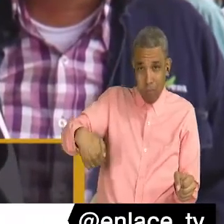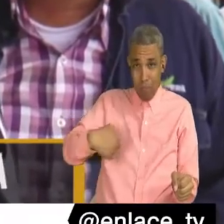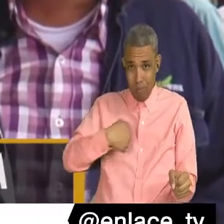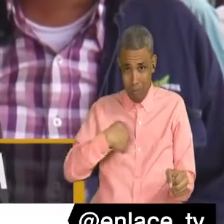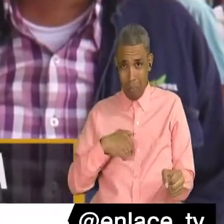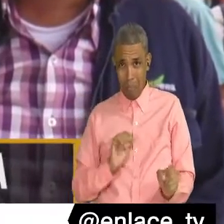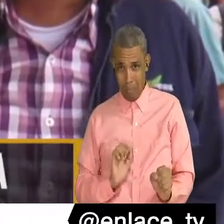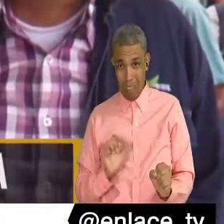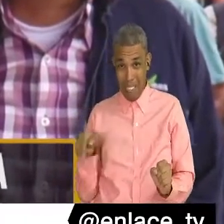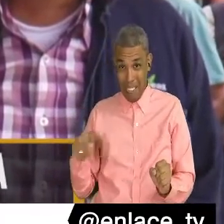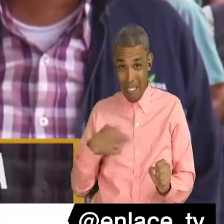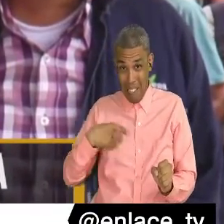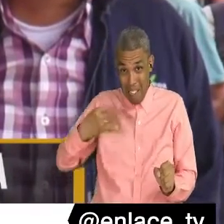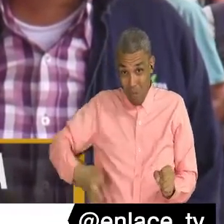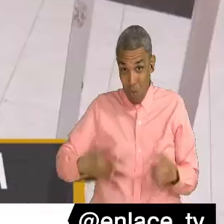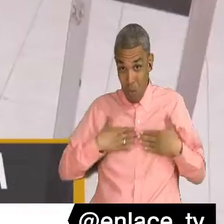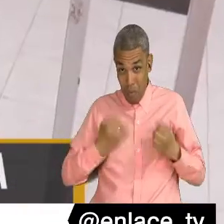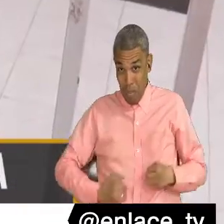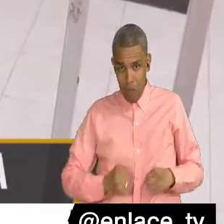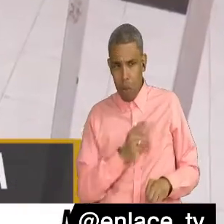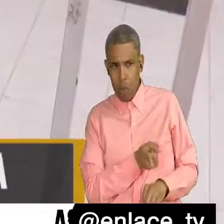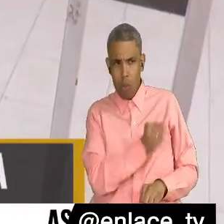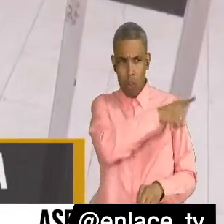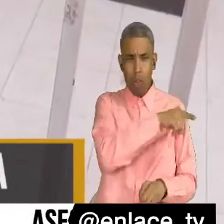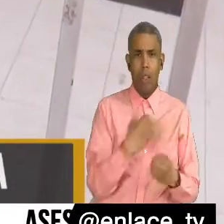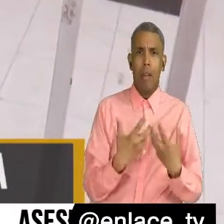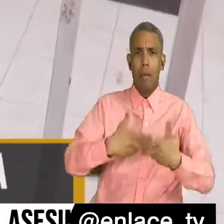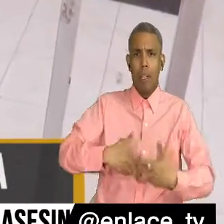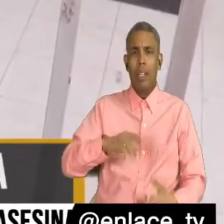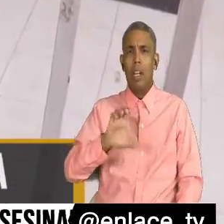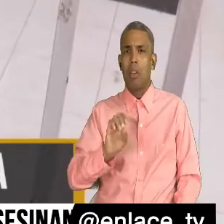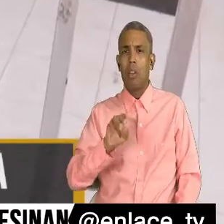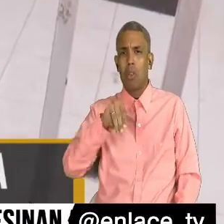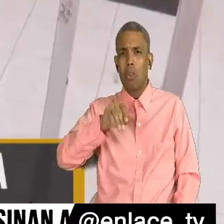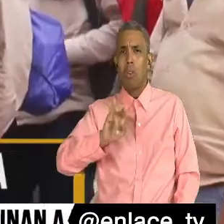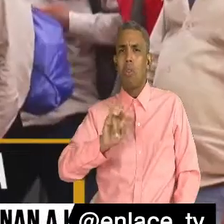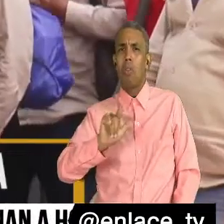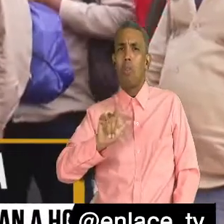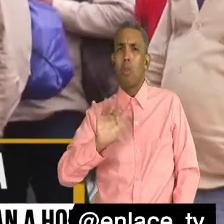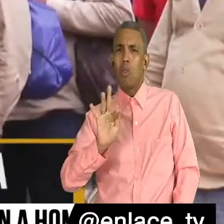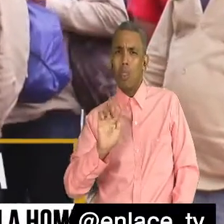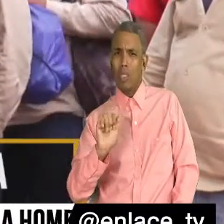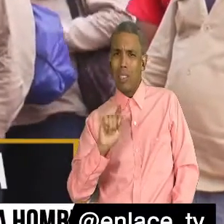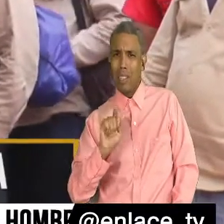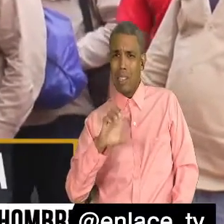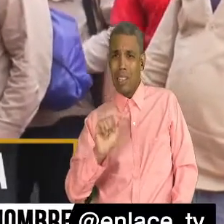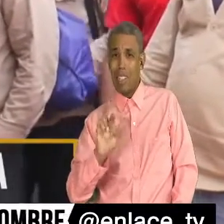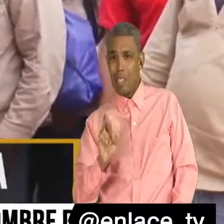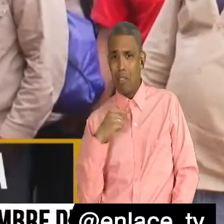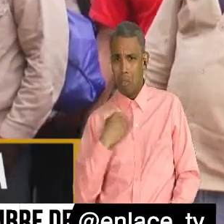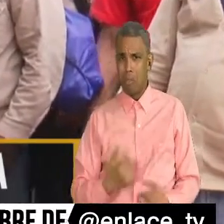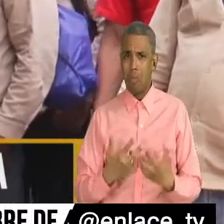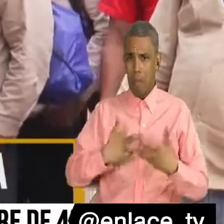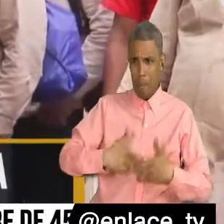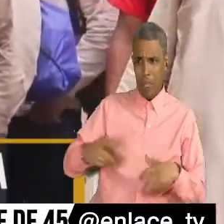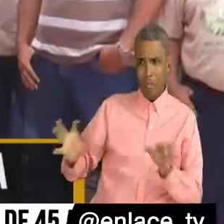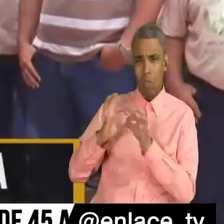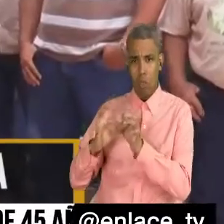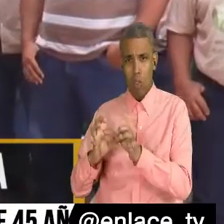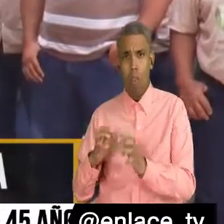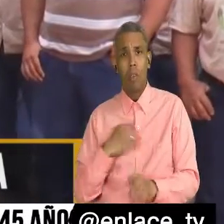llama Comultrascar. Y pues hasta el momento van 3 meses de labores, ahora ya pararon,